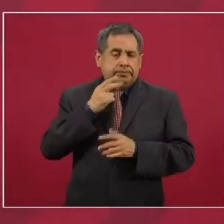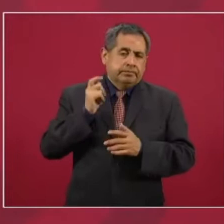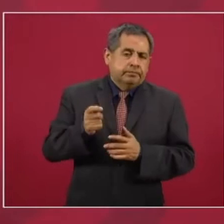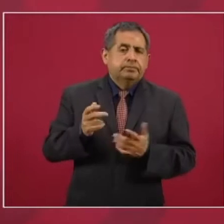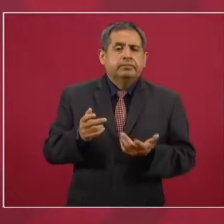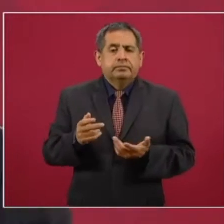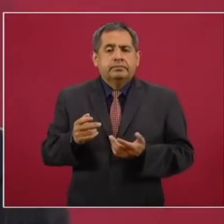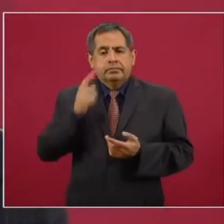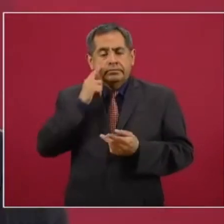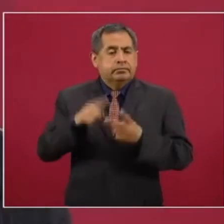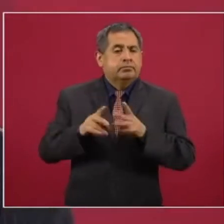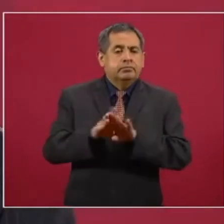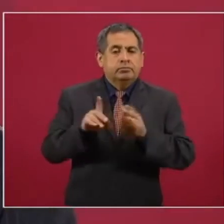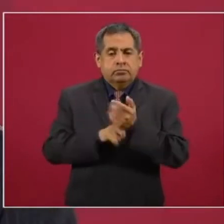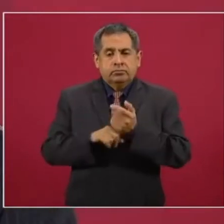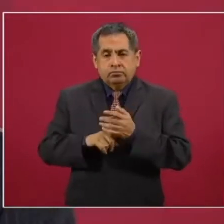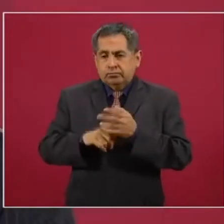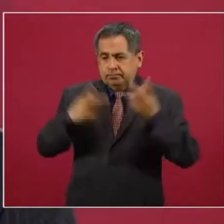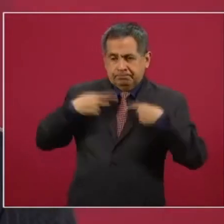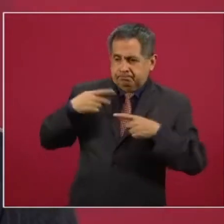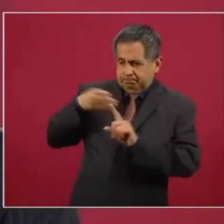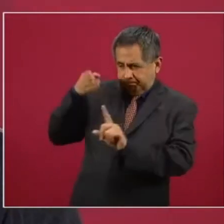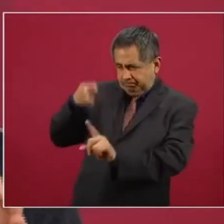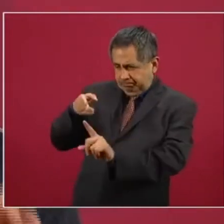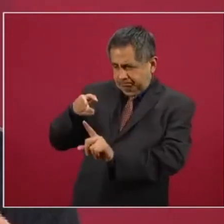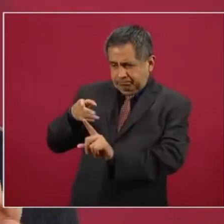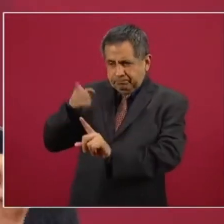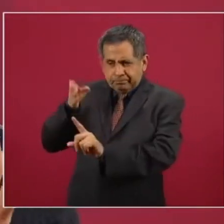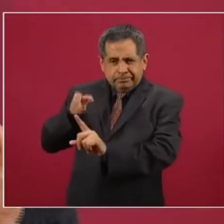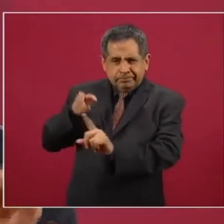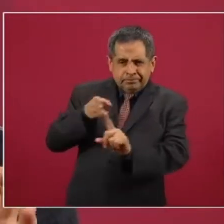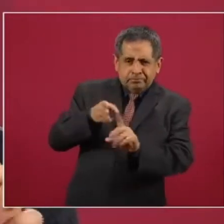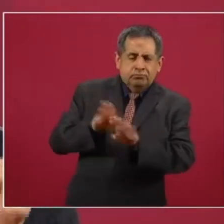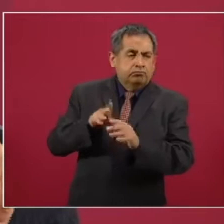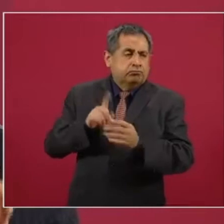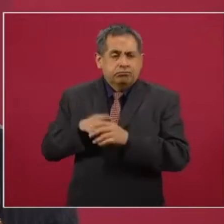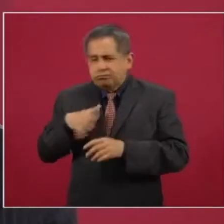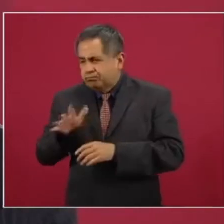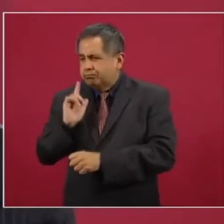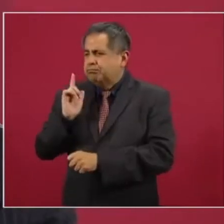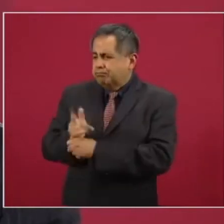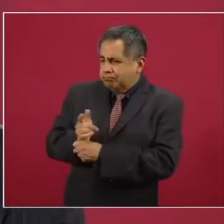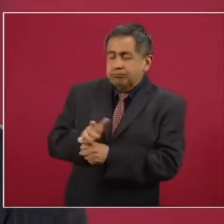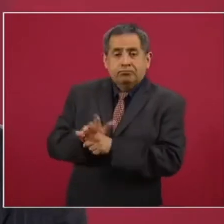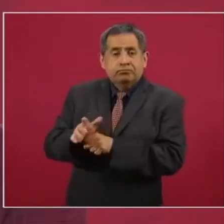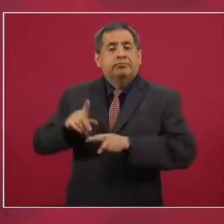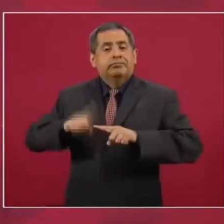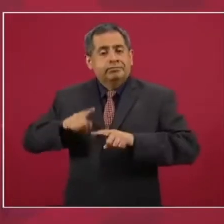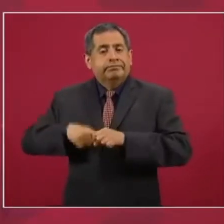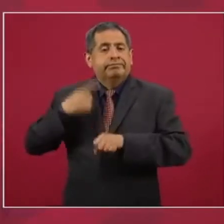limitaciones, es la contención centrada en personas. La contención consiste en identificar a los casos de